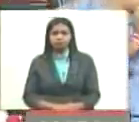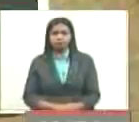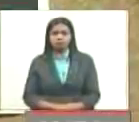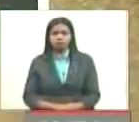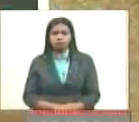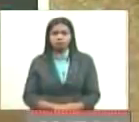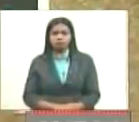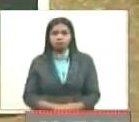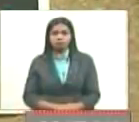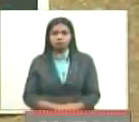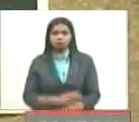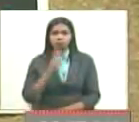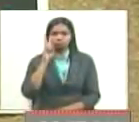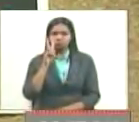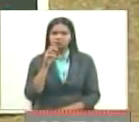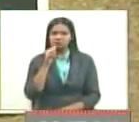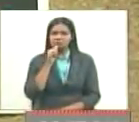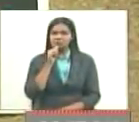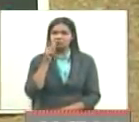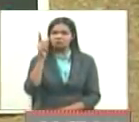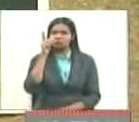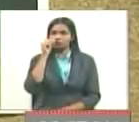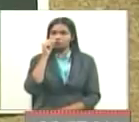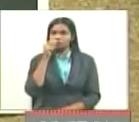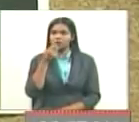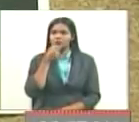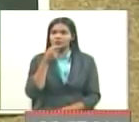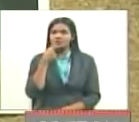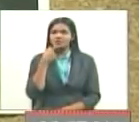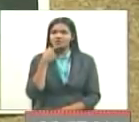Mira quién está aquí, tan viejito, tan lindo, va.